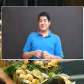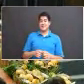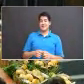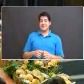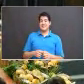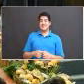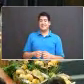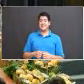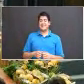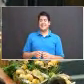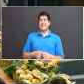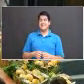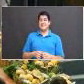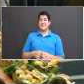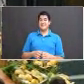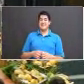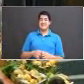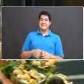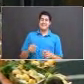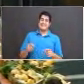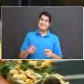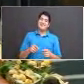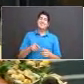Ay, Señor, sí.